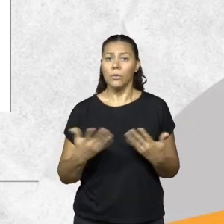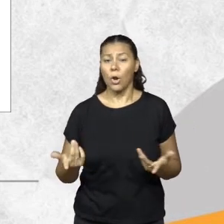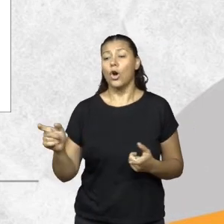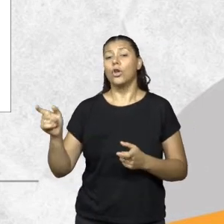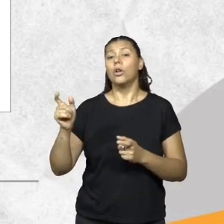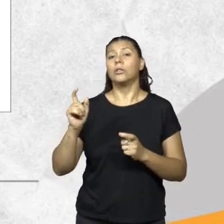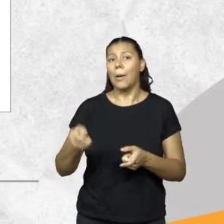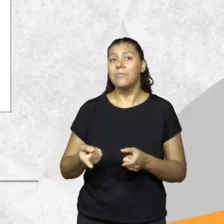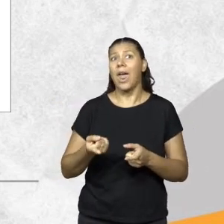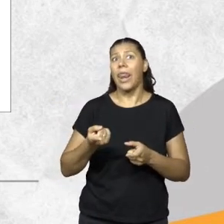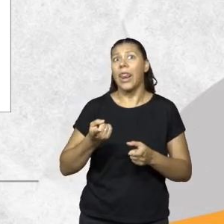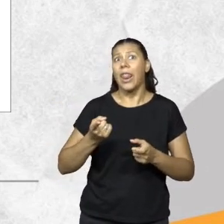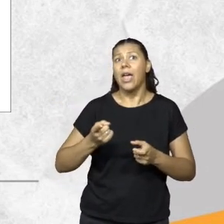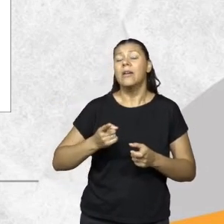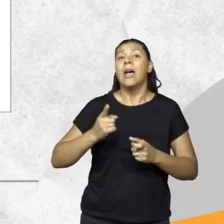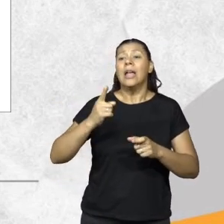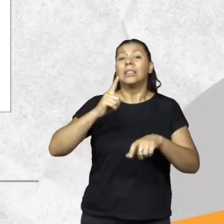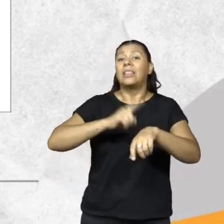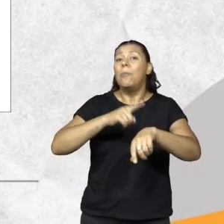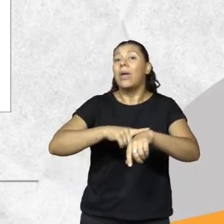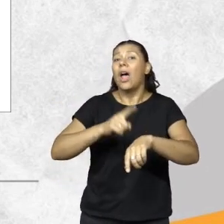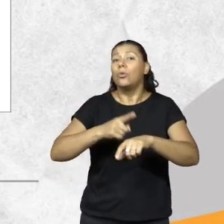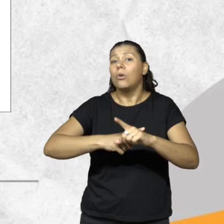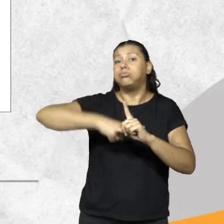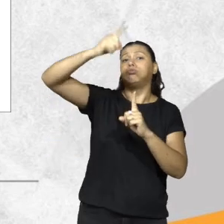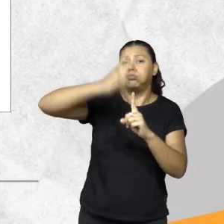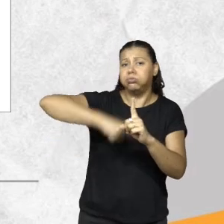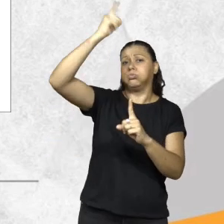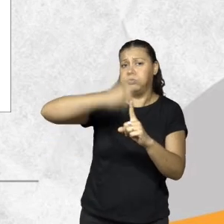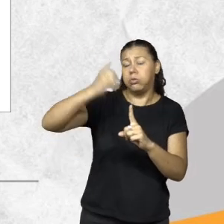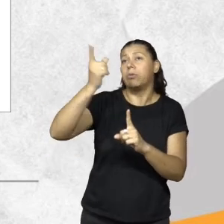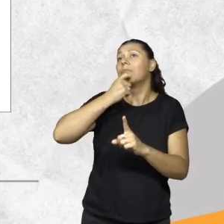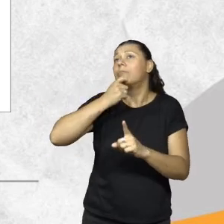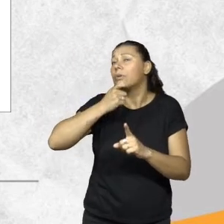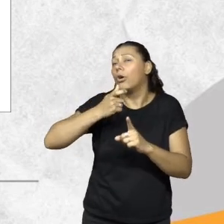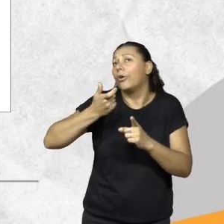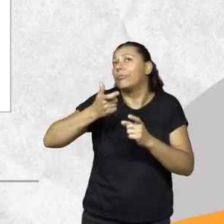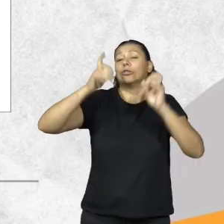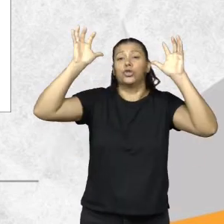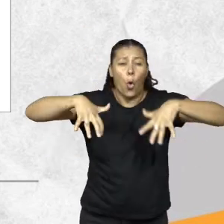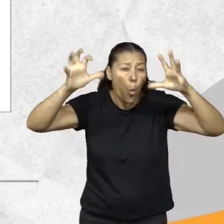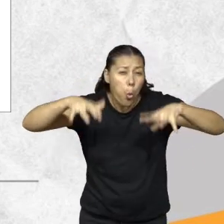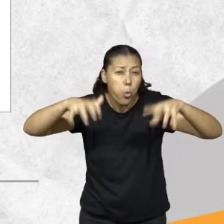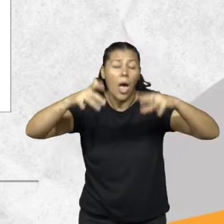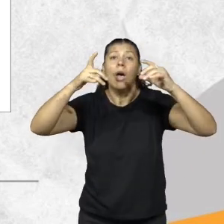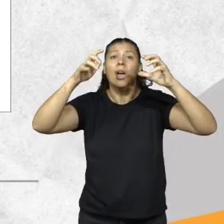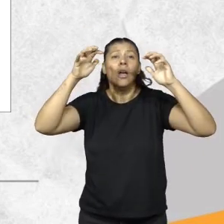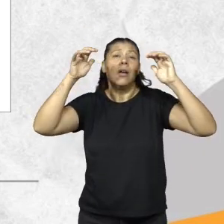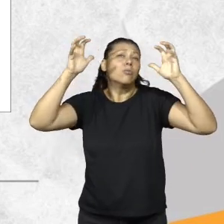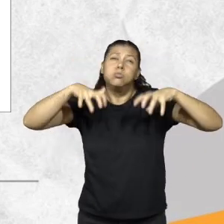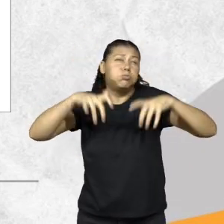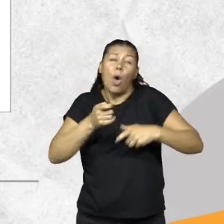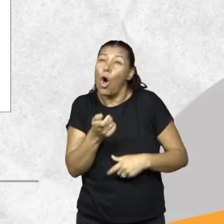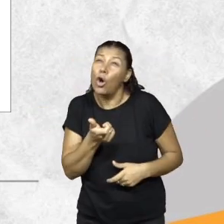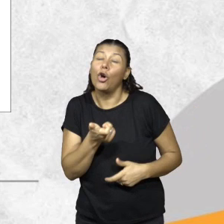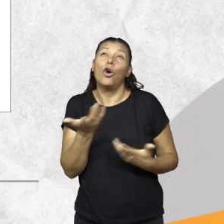las altas temperaturas, baja cantidad de lluvias, o sea, les estoy describiendo todo lo que sufrimos en la